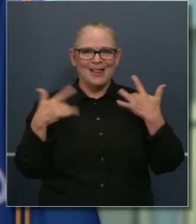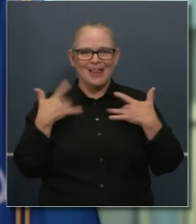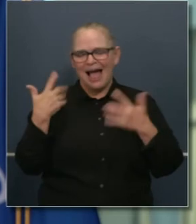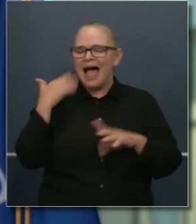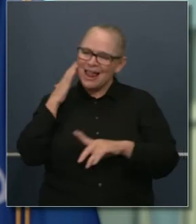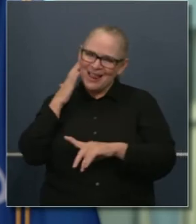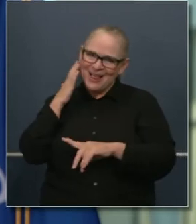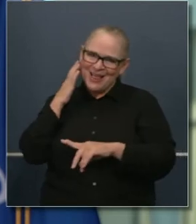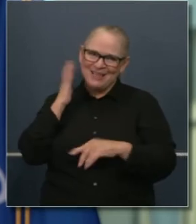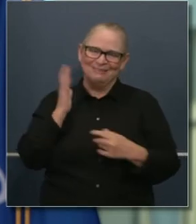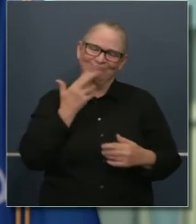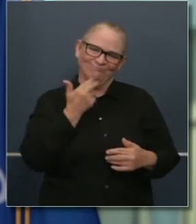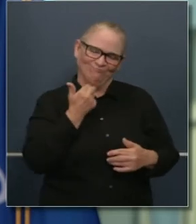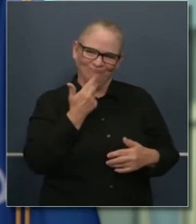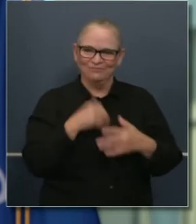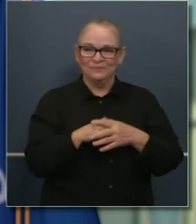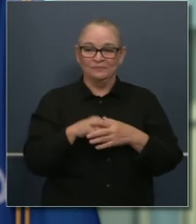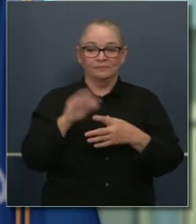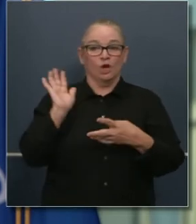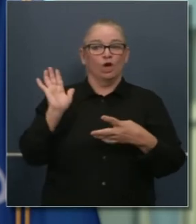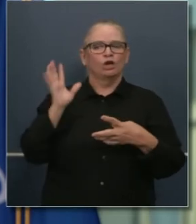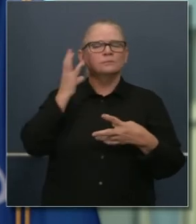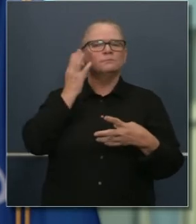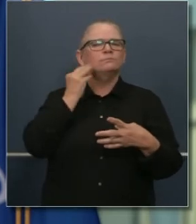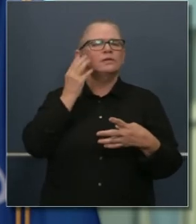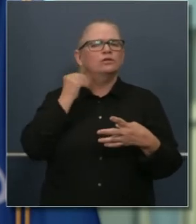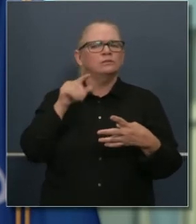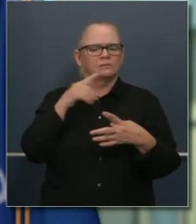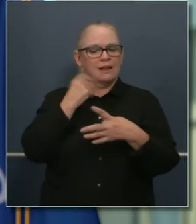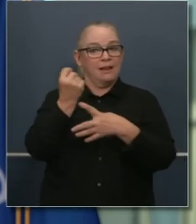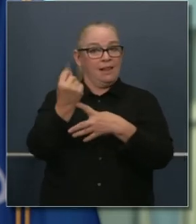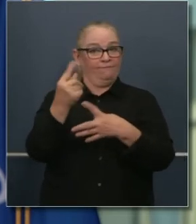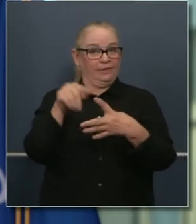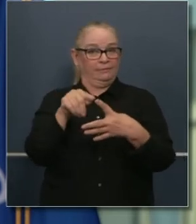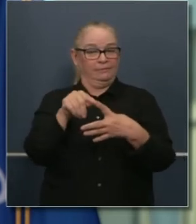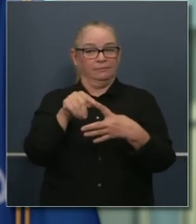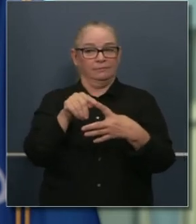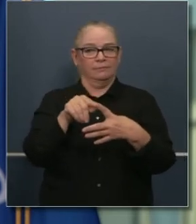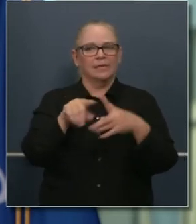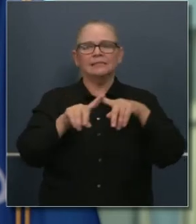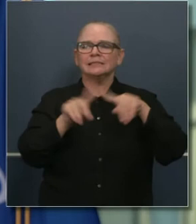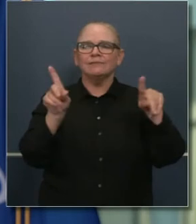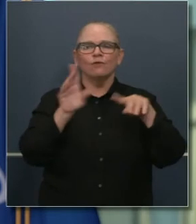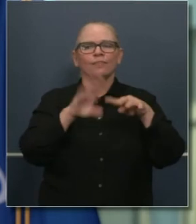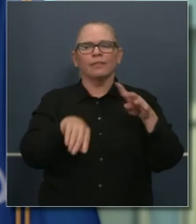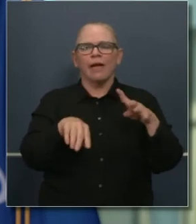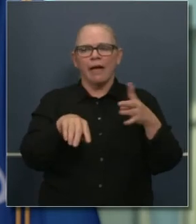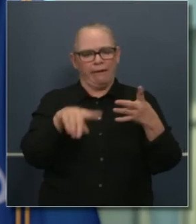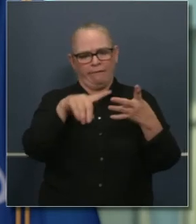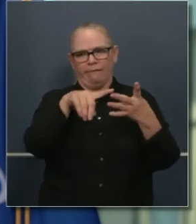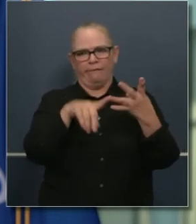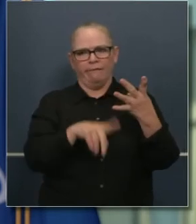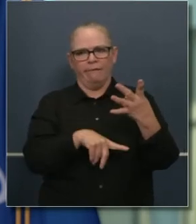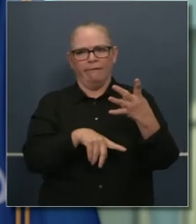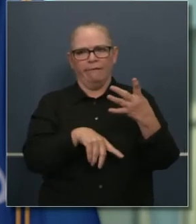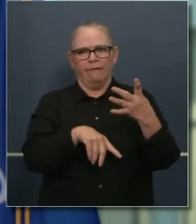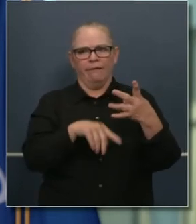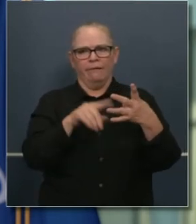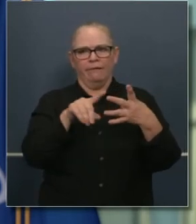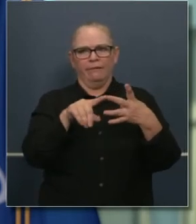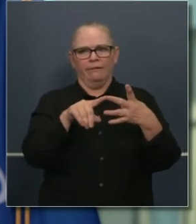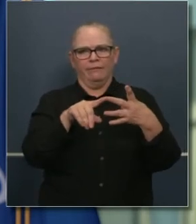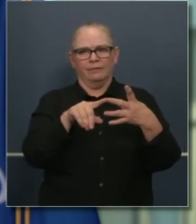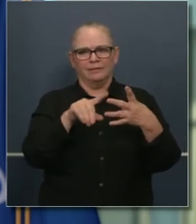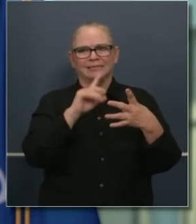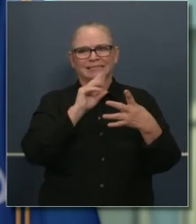cumpleaños su experiencia como niña de 11 años es muy diferente de la de los de 6 y